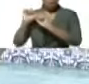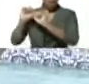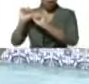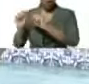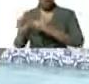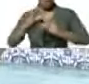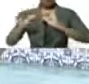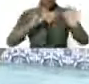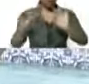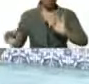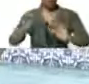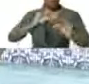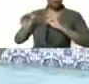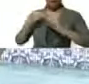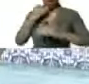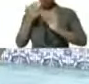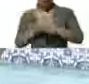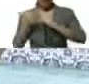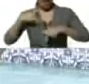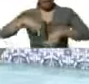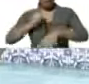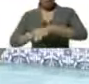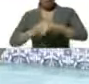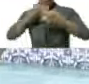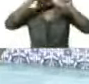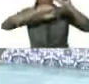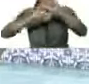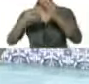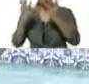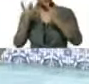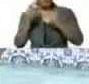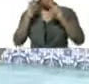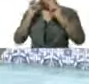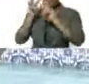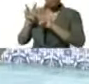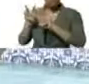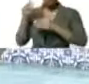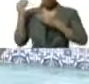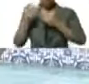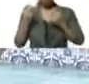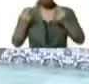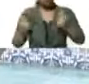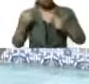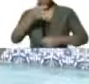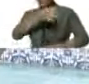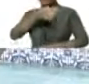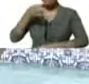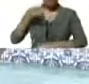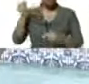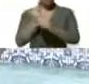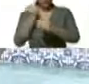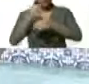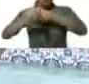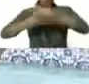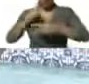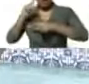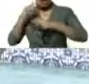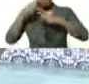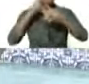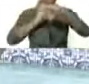nosotros seguimos en este momento revisando números, viendo la eficiencia de lo que ha sido este pesquisaje que